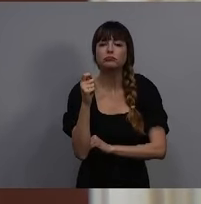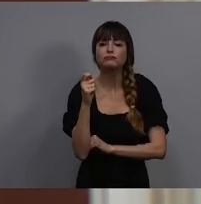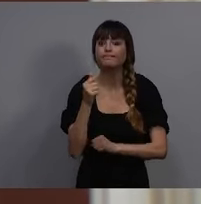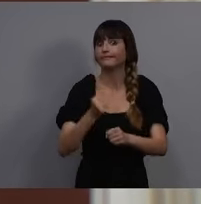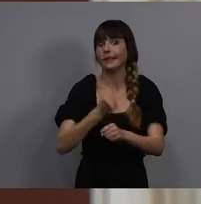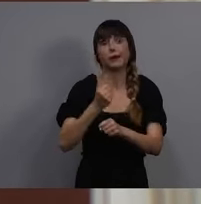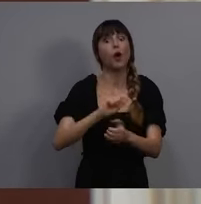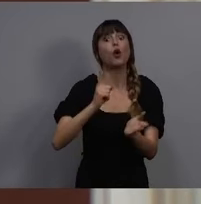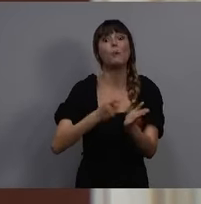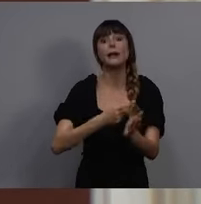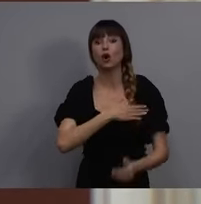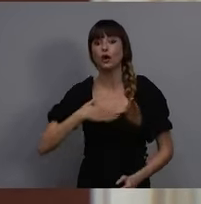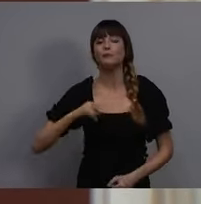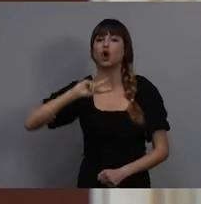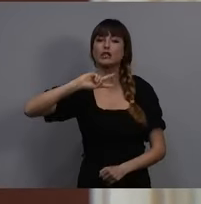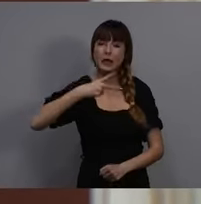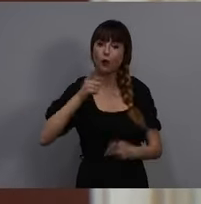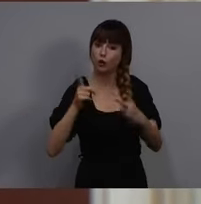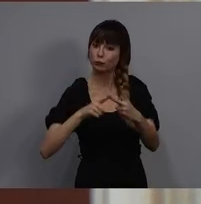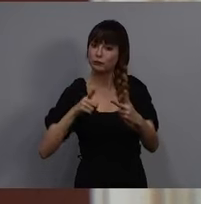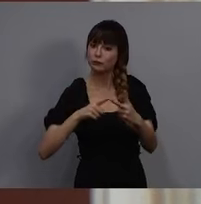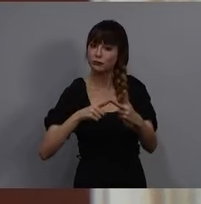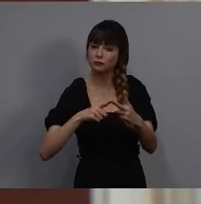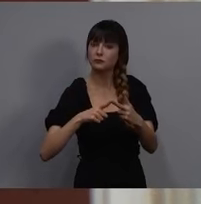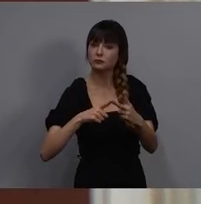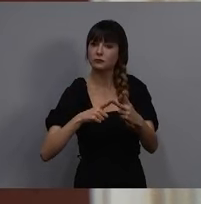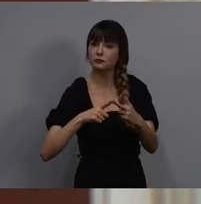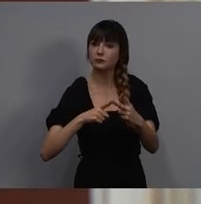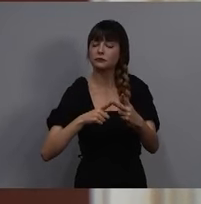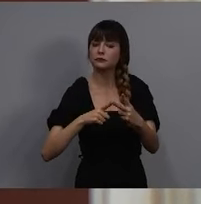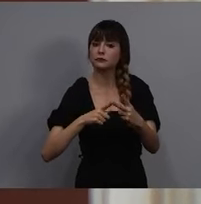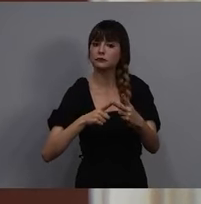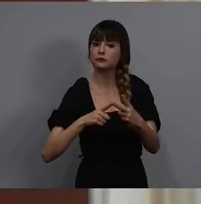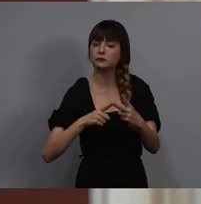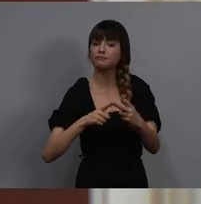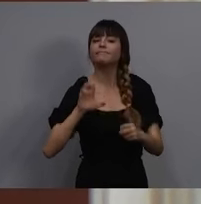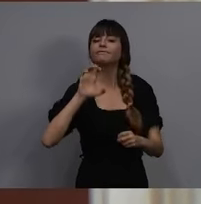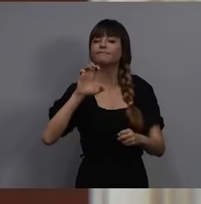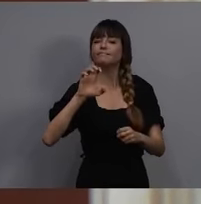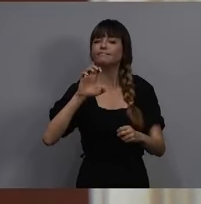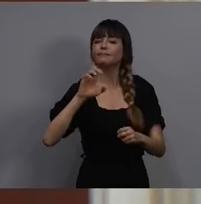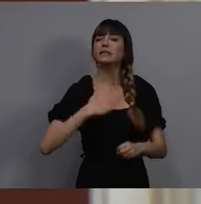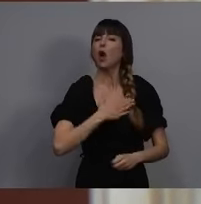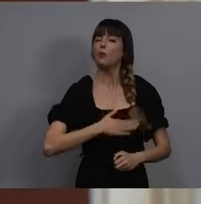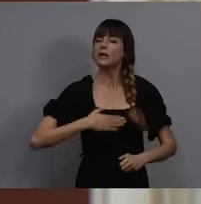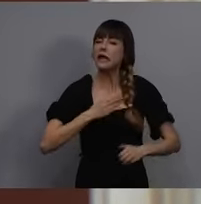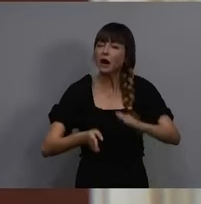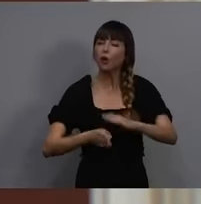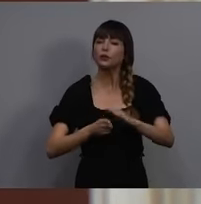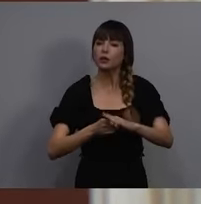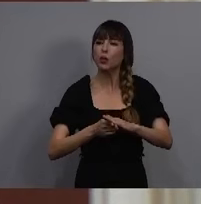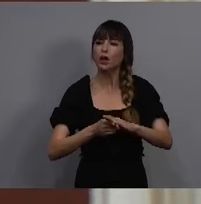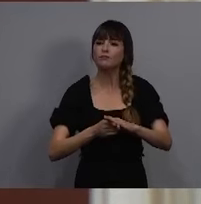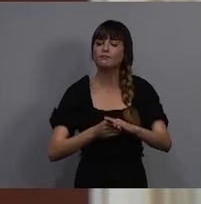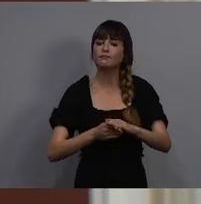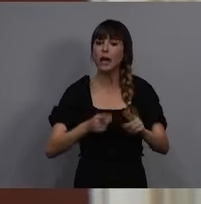empleo en segundo lugar seguir reforzando con determinación nuestro estado del bienestar y continuar mejorando el poder adquisitivo de la clase